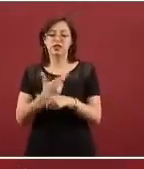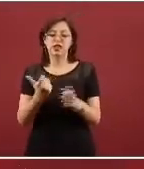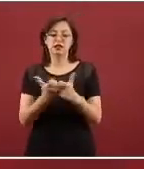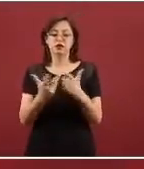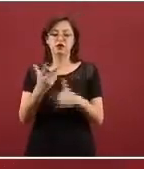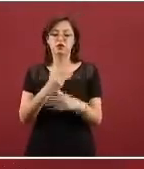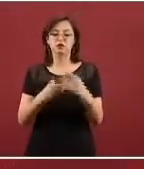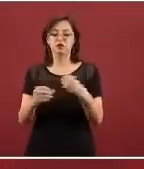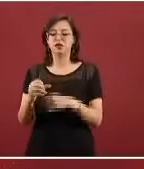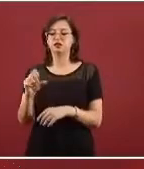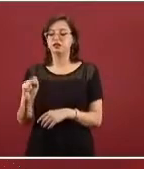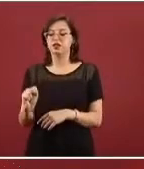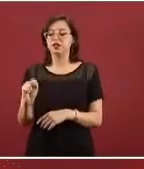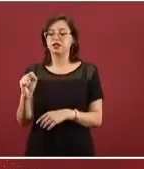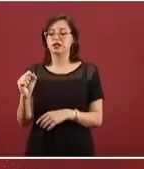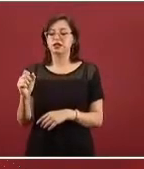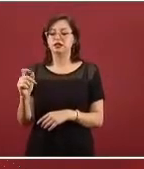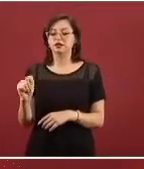de los trabajadores,